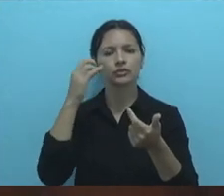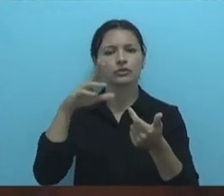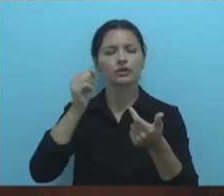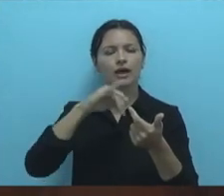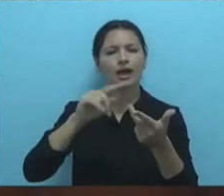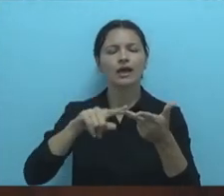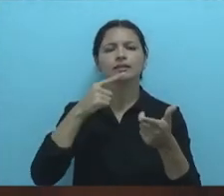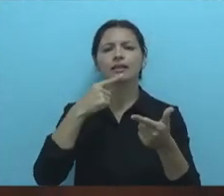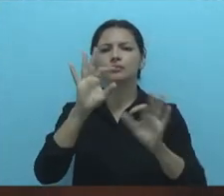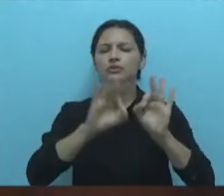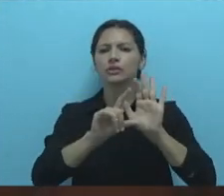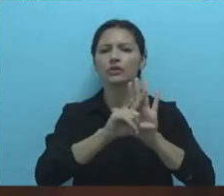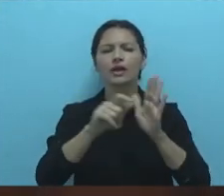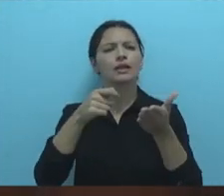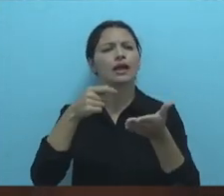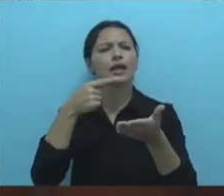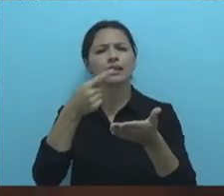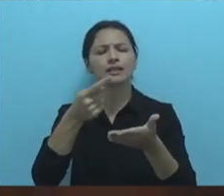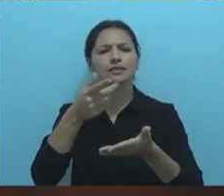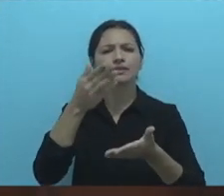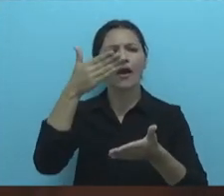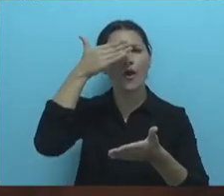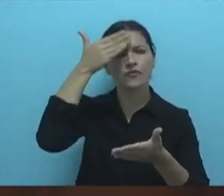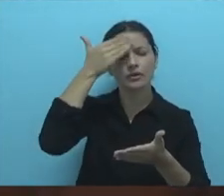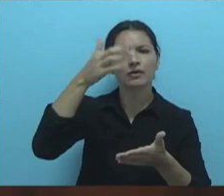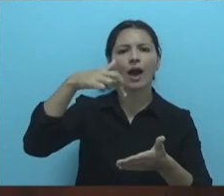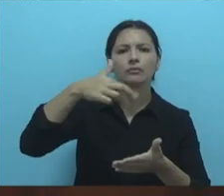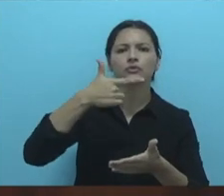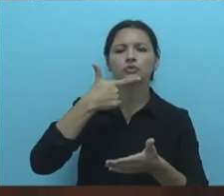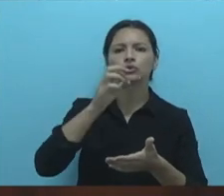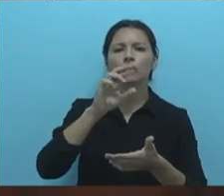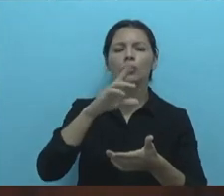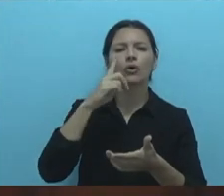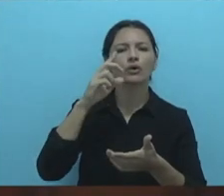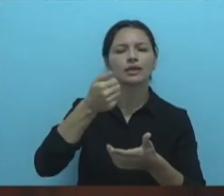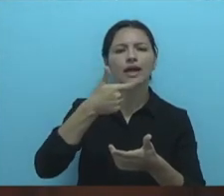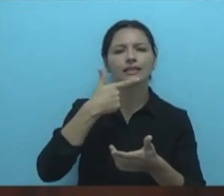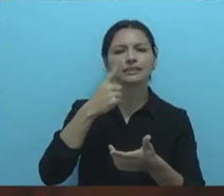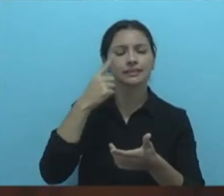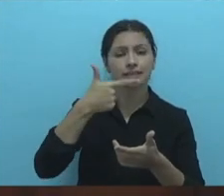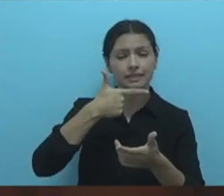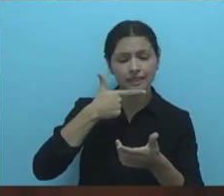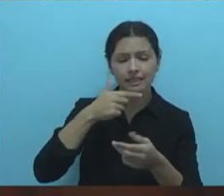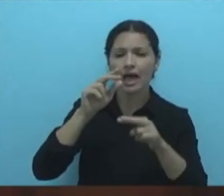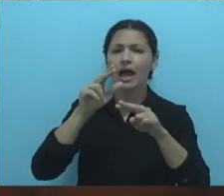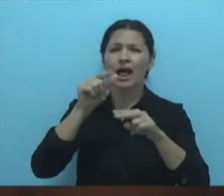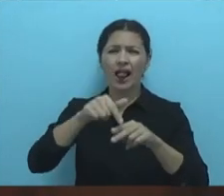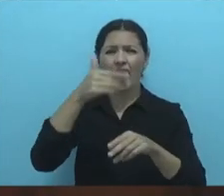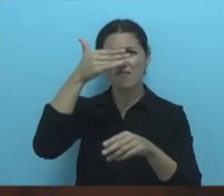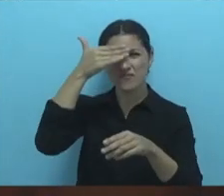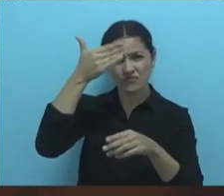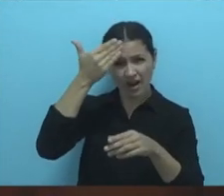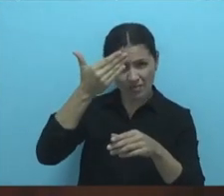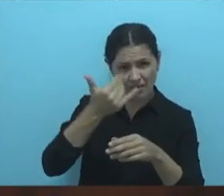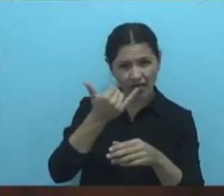denominada psoriasis y artritis psoriasica como enfermedades crónicas y a su tratamiento como prestación básica